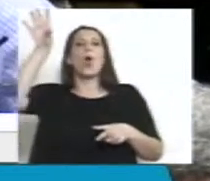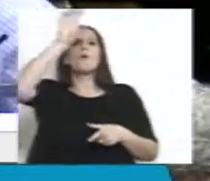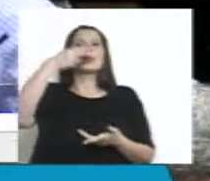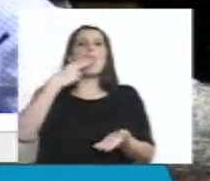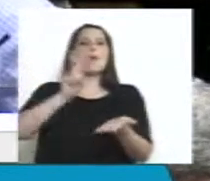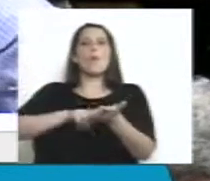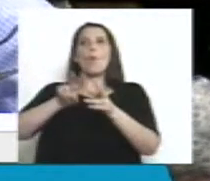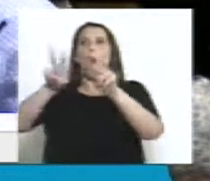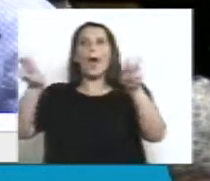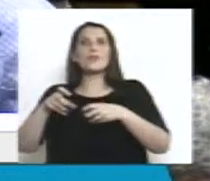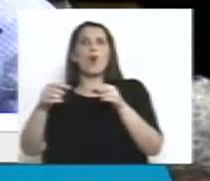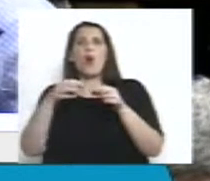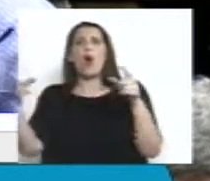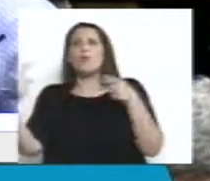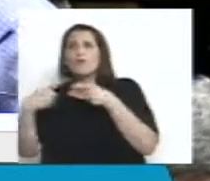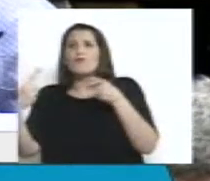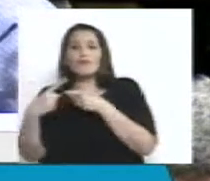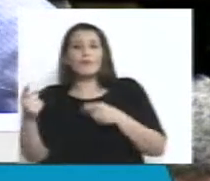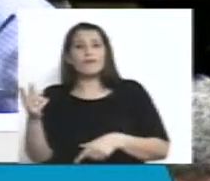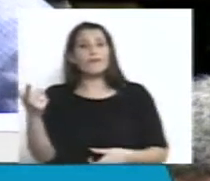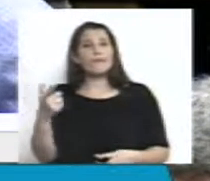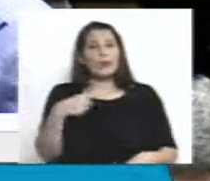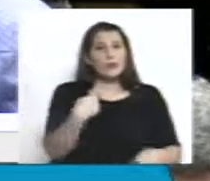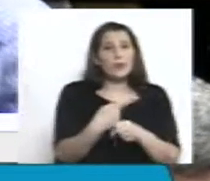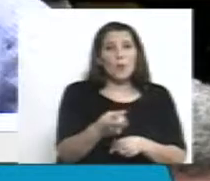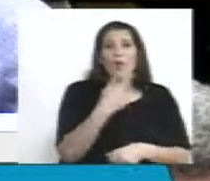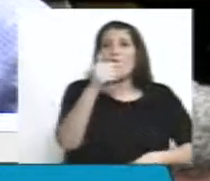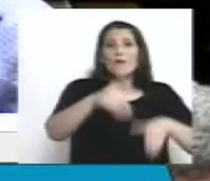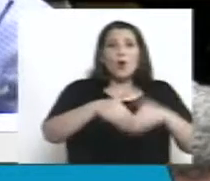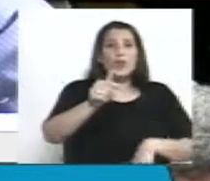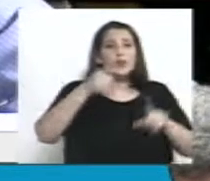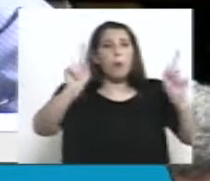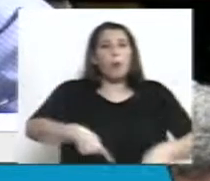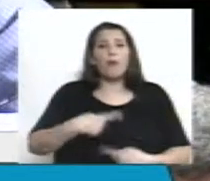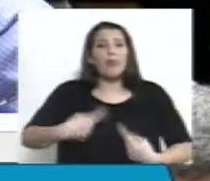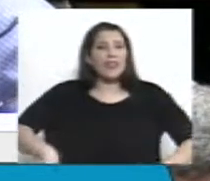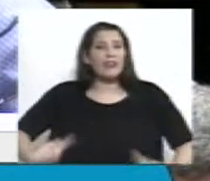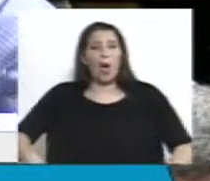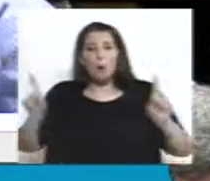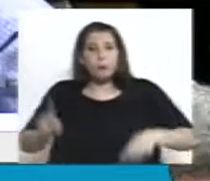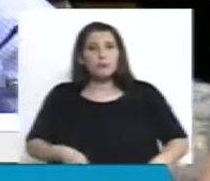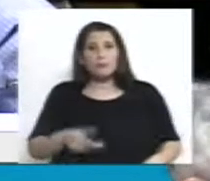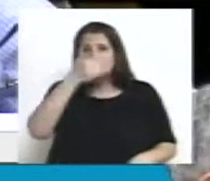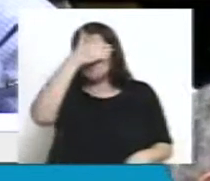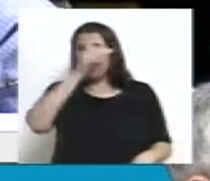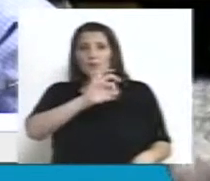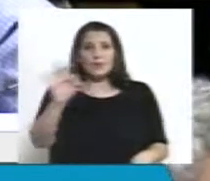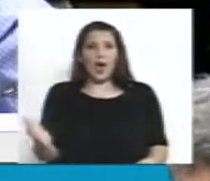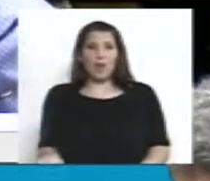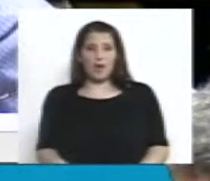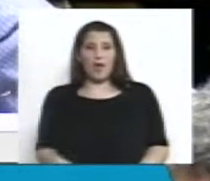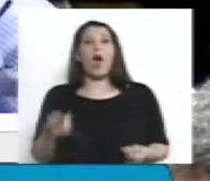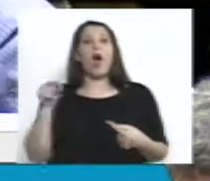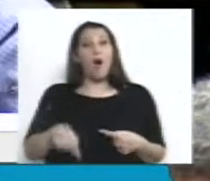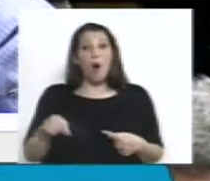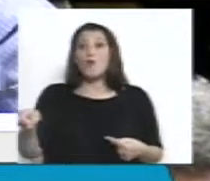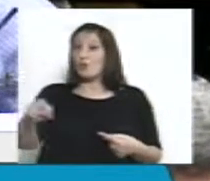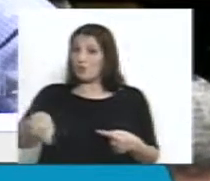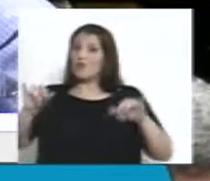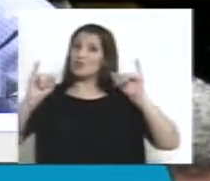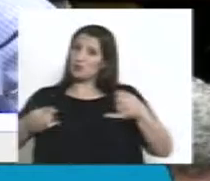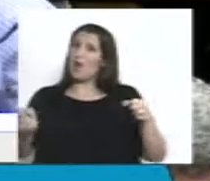no lo permiten discutir, lo van a votar sin saber que están votándolos. Entonces ustedes van hoy día a